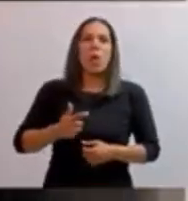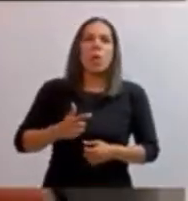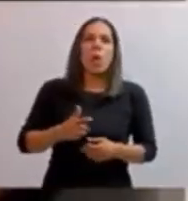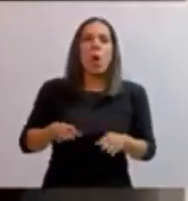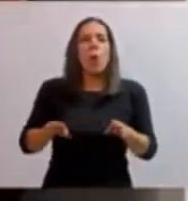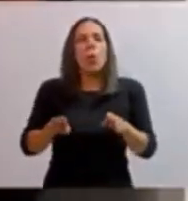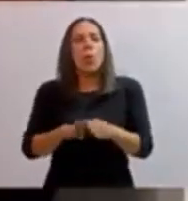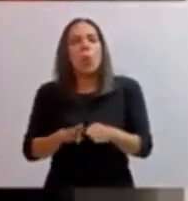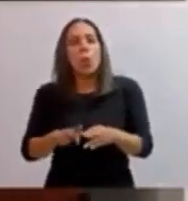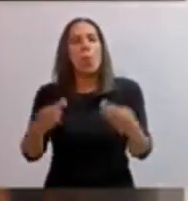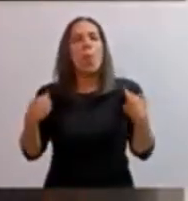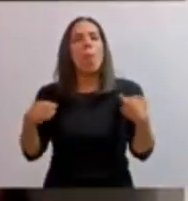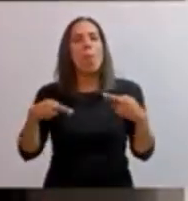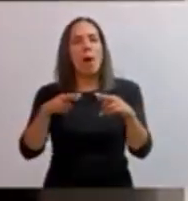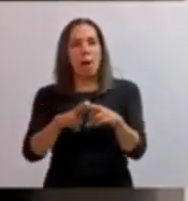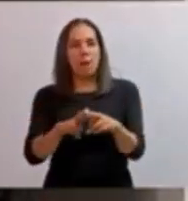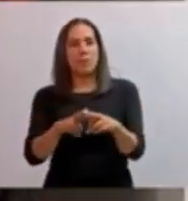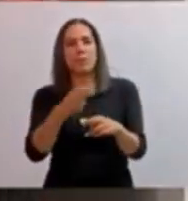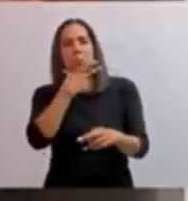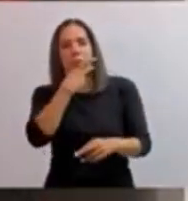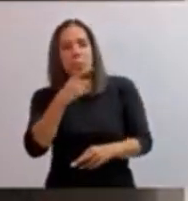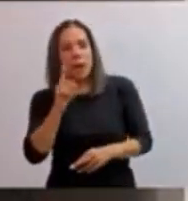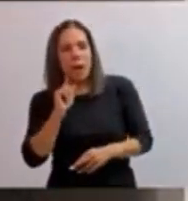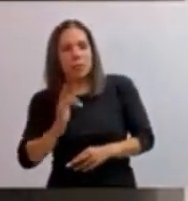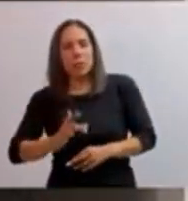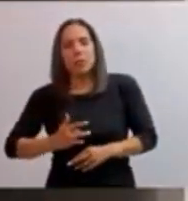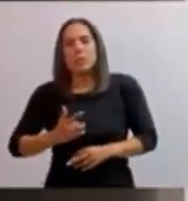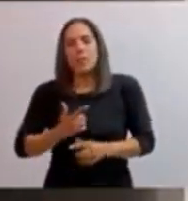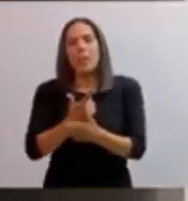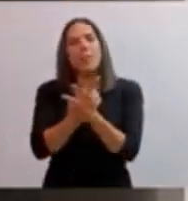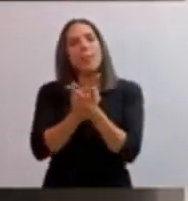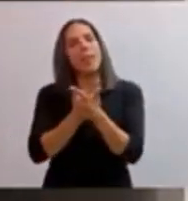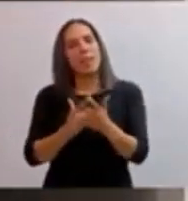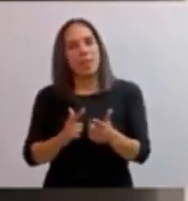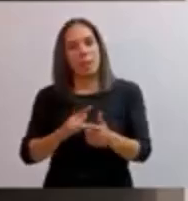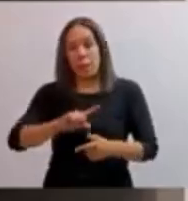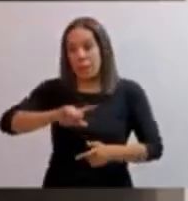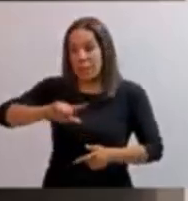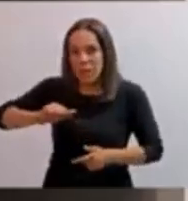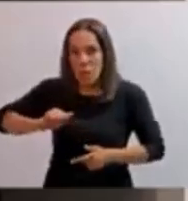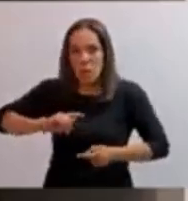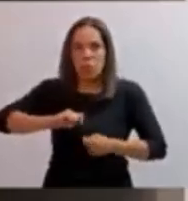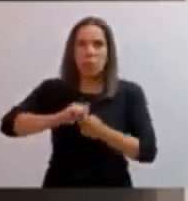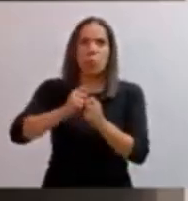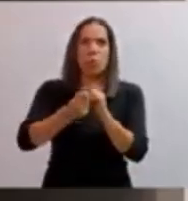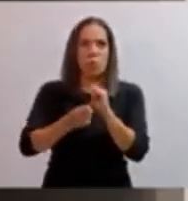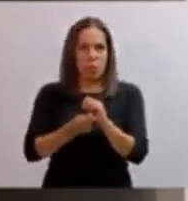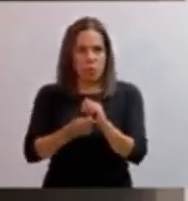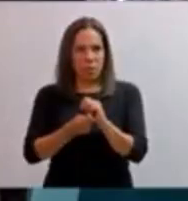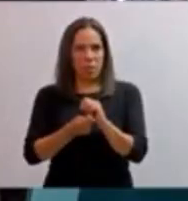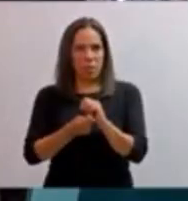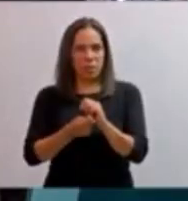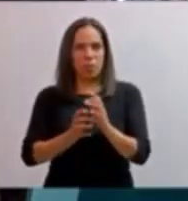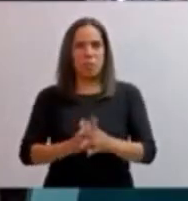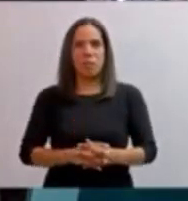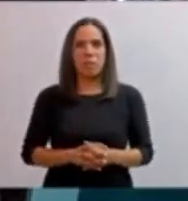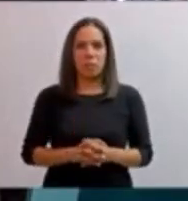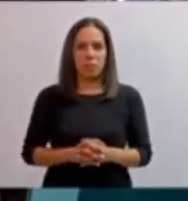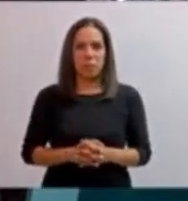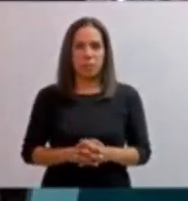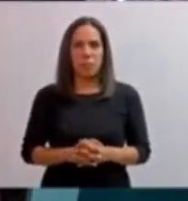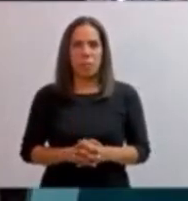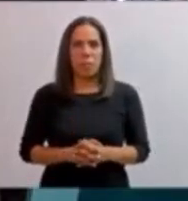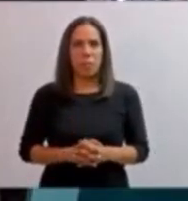trabajar en colaborativo y sobre todo para esta transformación, ¿no?, desde el propio ser y el hacer de los maestros. Y